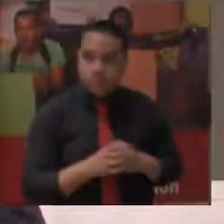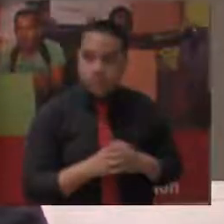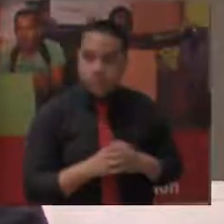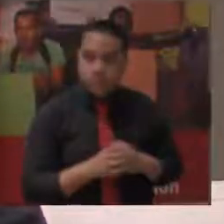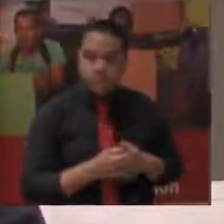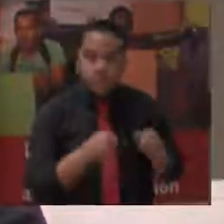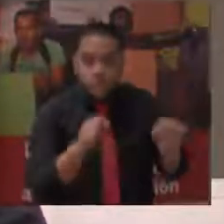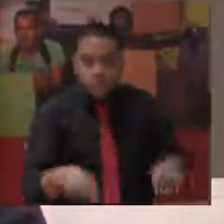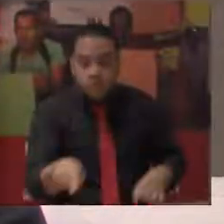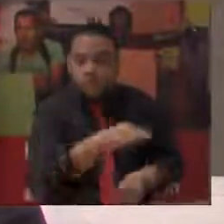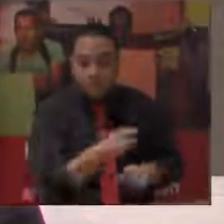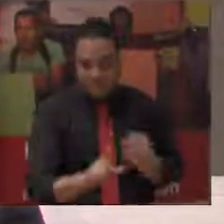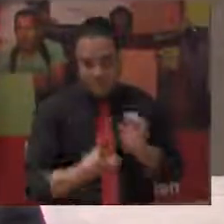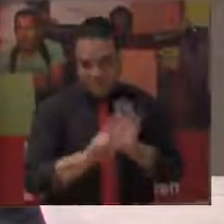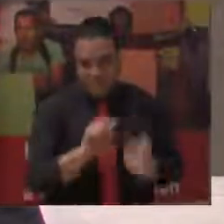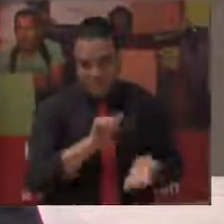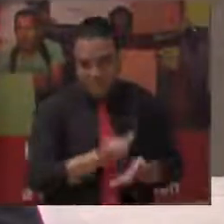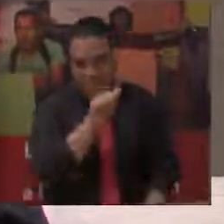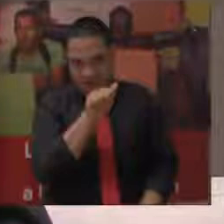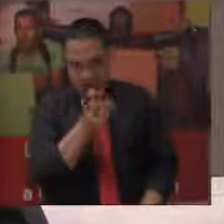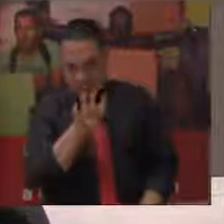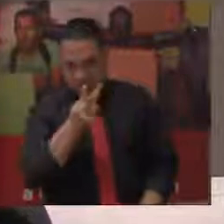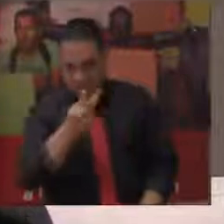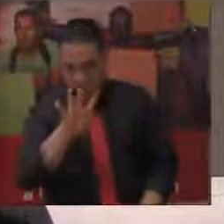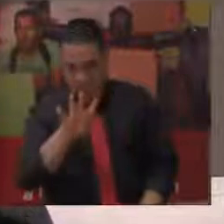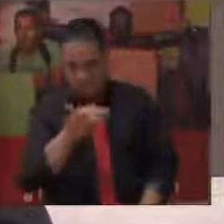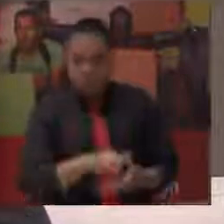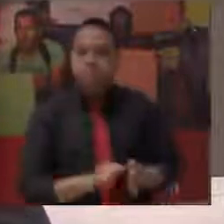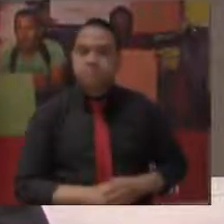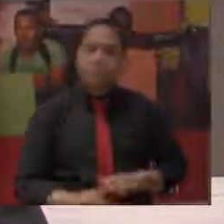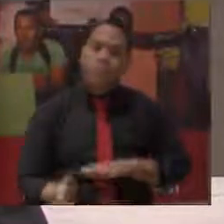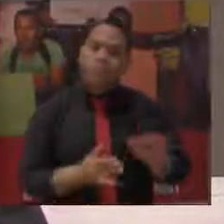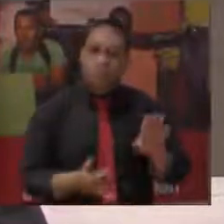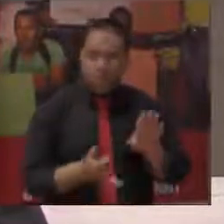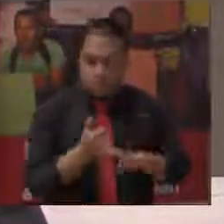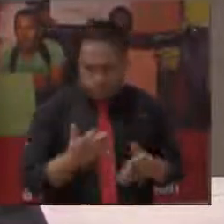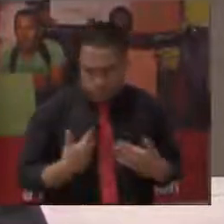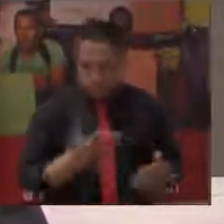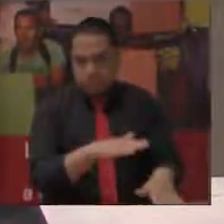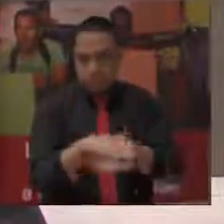de las condiciones de la 1424. Finalmente, quiero